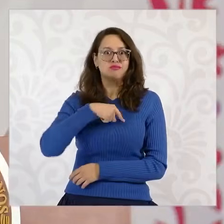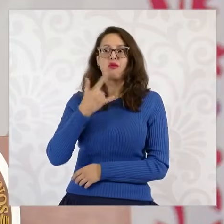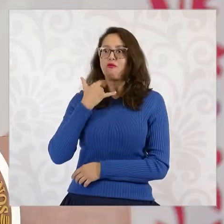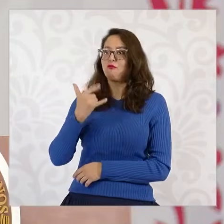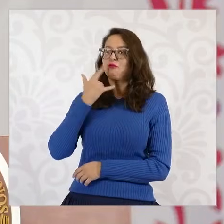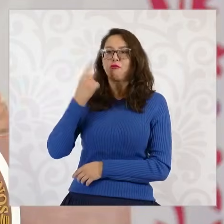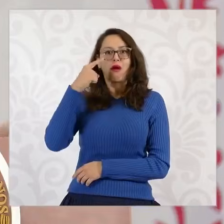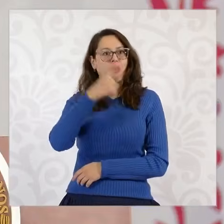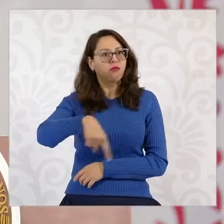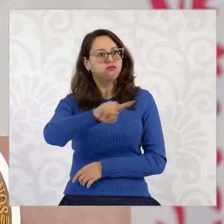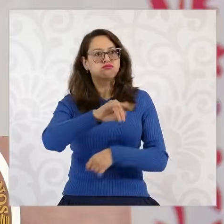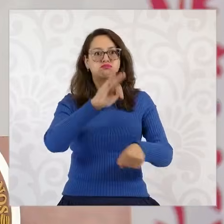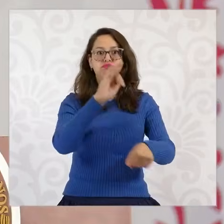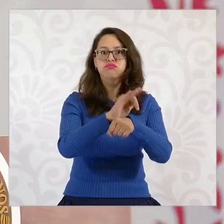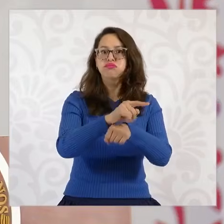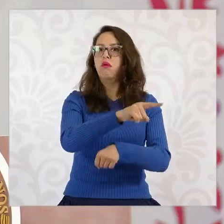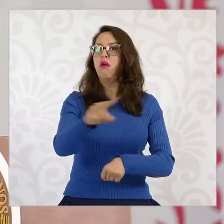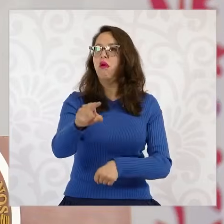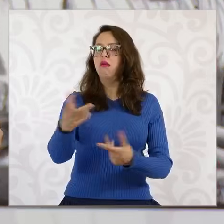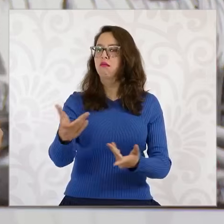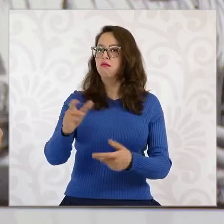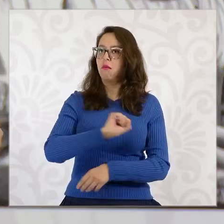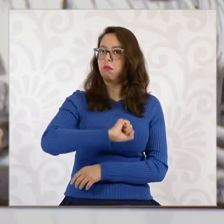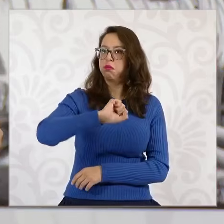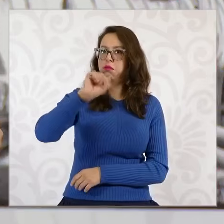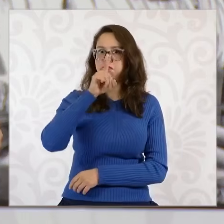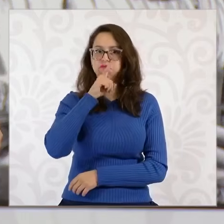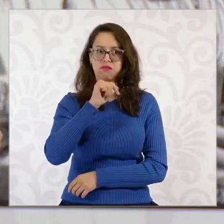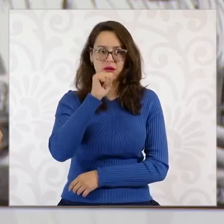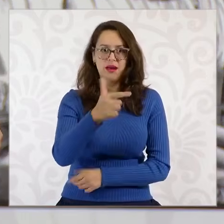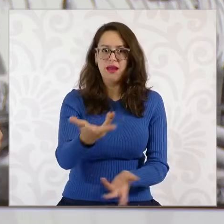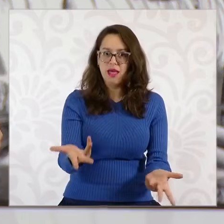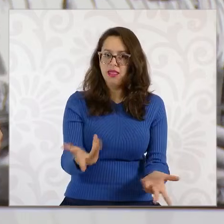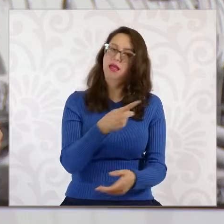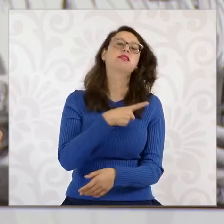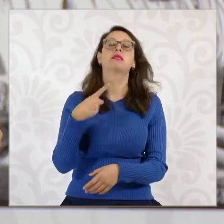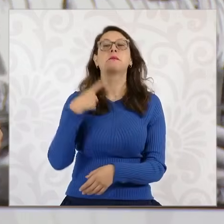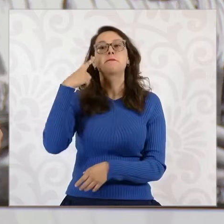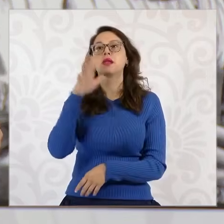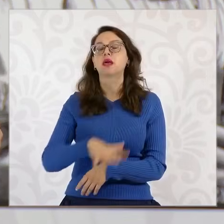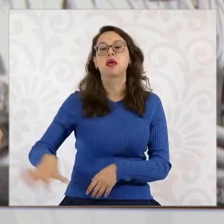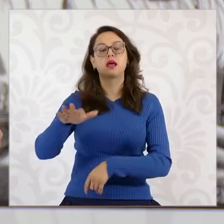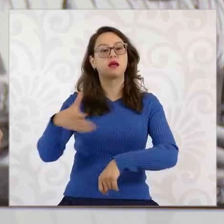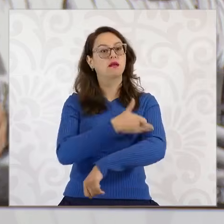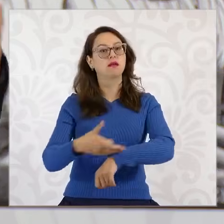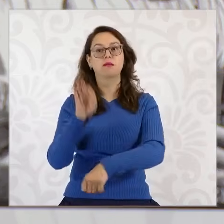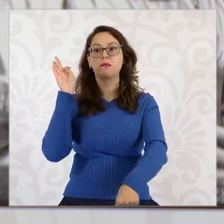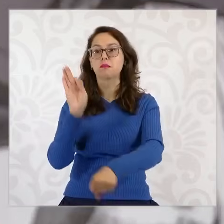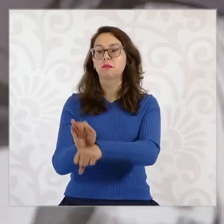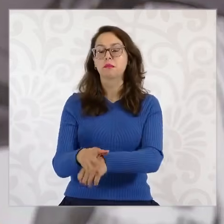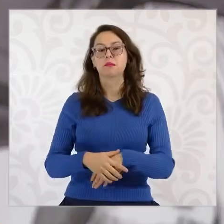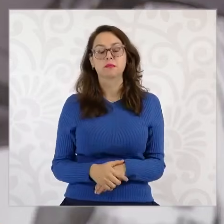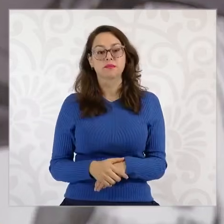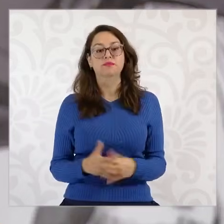poder hacer todos los esfuerzos para que no afecte a los bolsillos de las y los mexicanos. Y